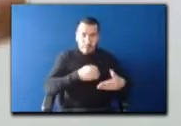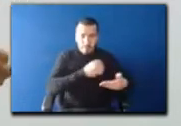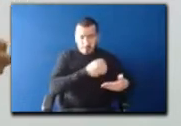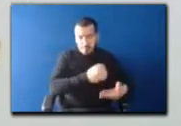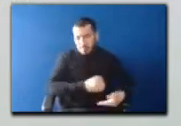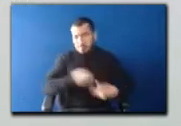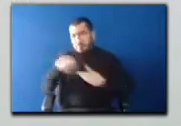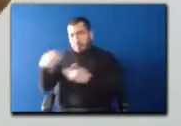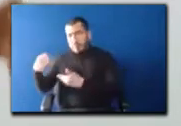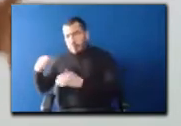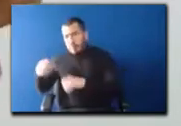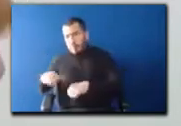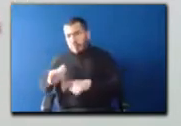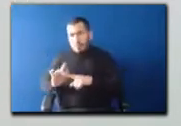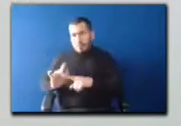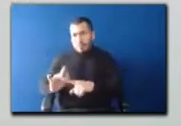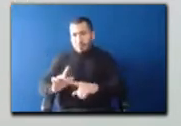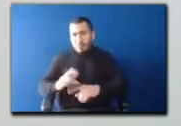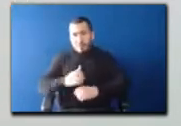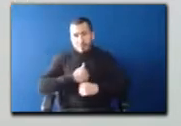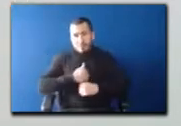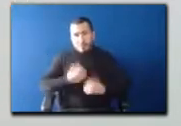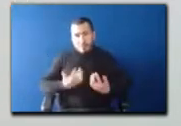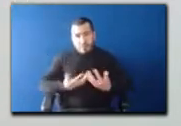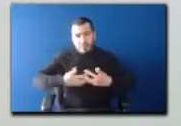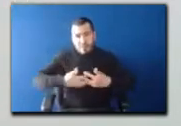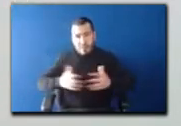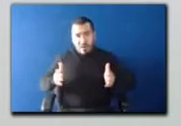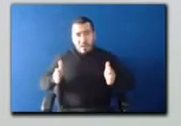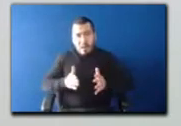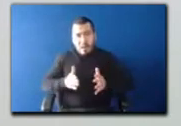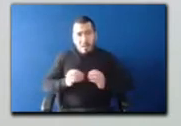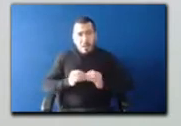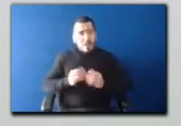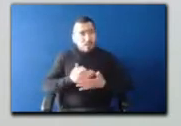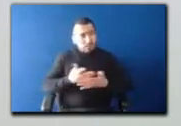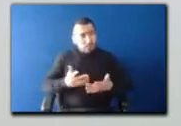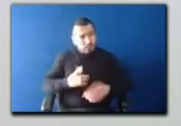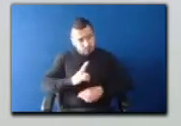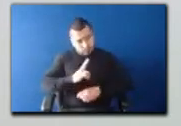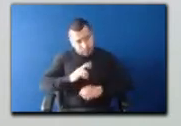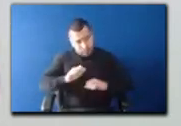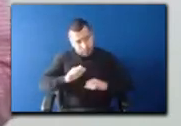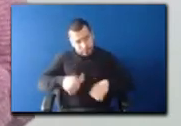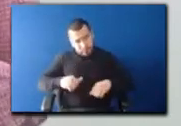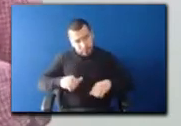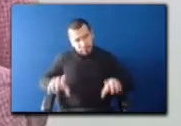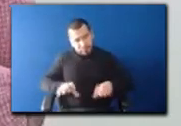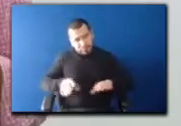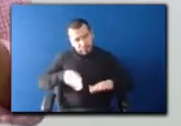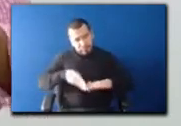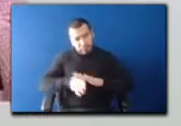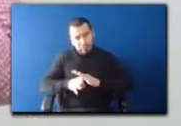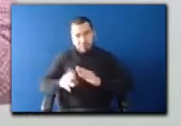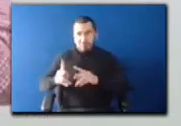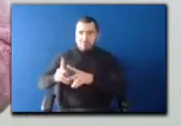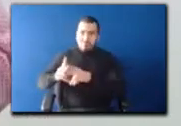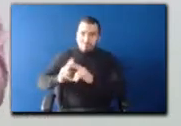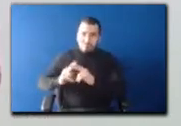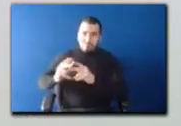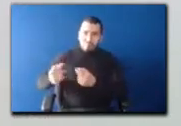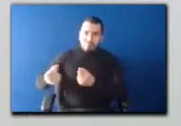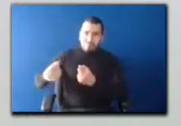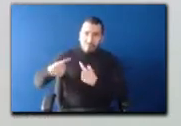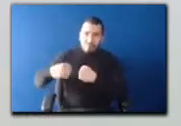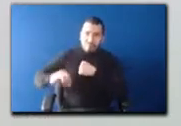de pequeñas empresas o microempresas que ayuden a que esos emprendimientos puedan tener un mejor acceso a financiación. Finalmente,